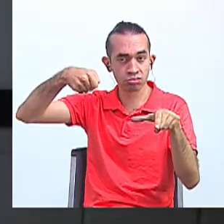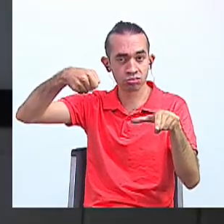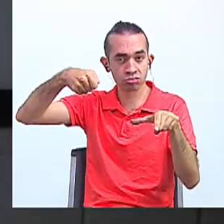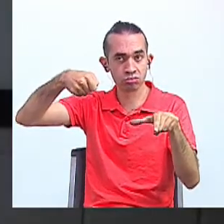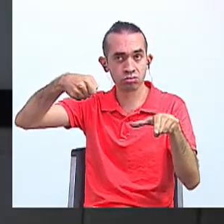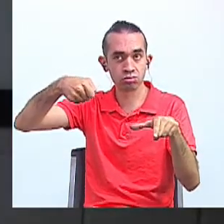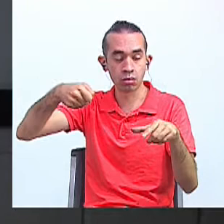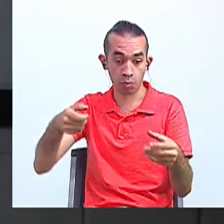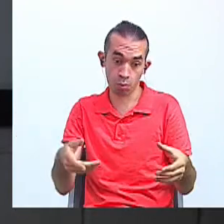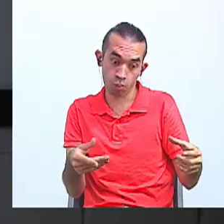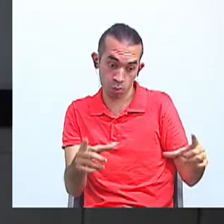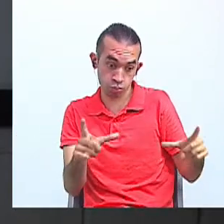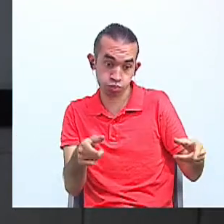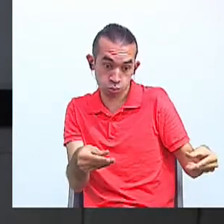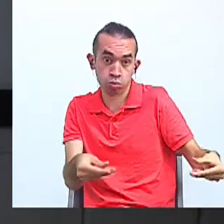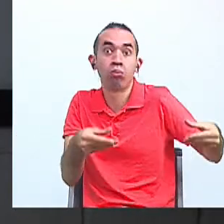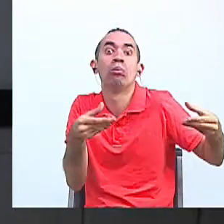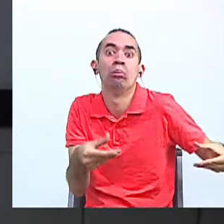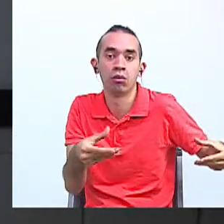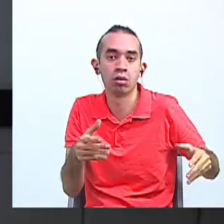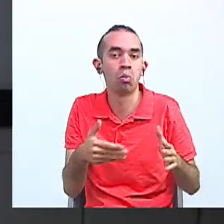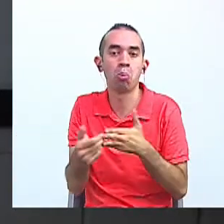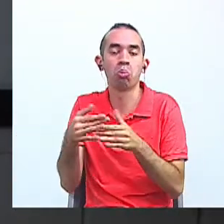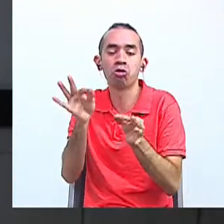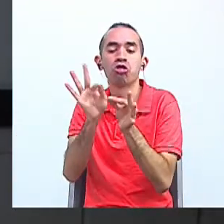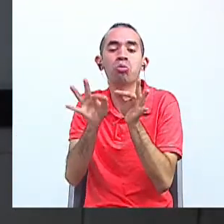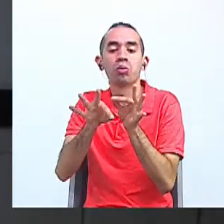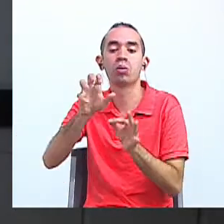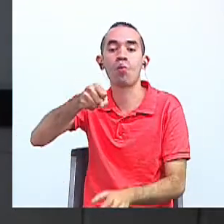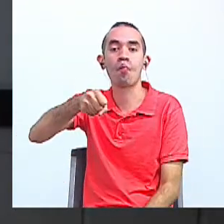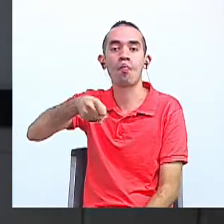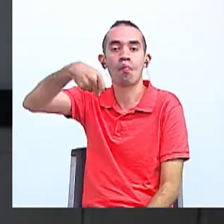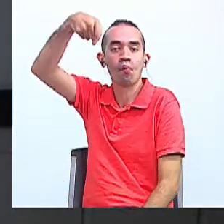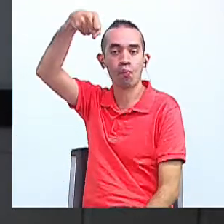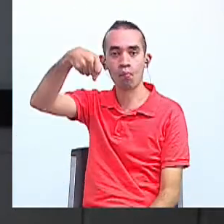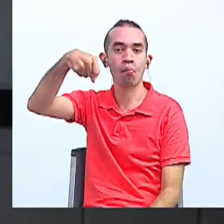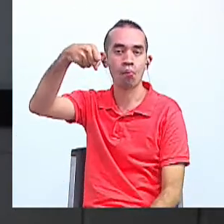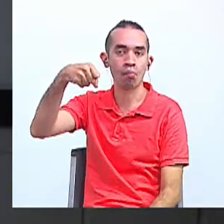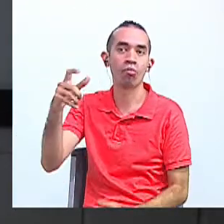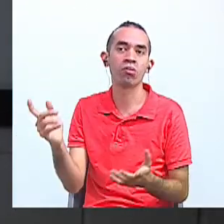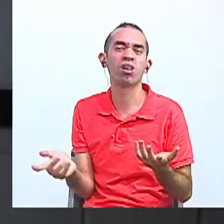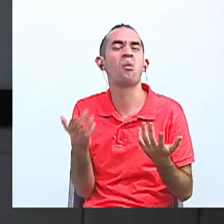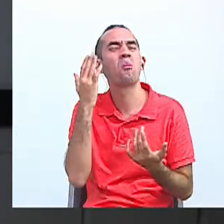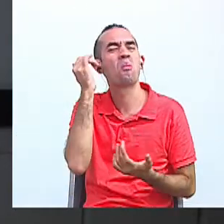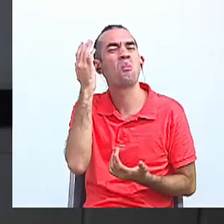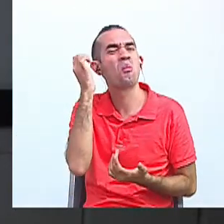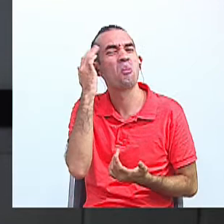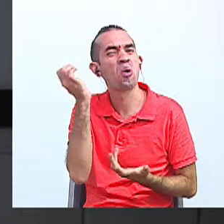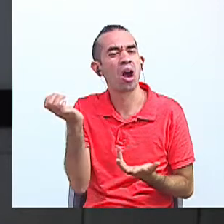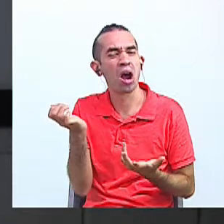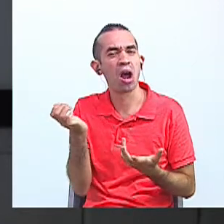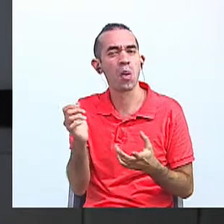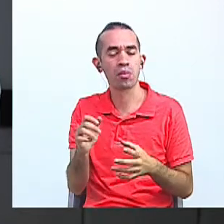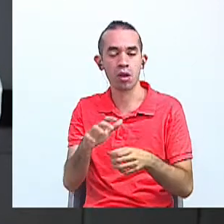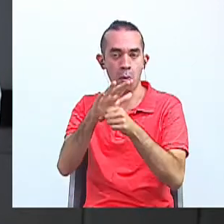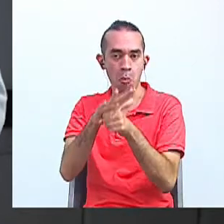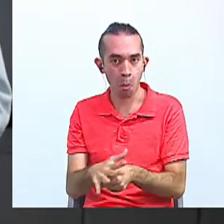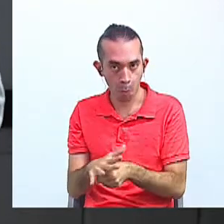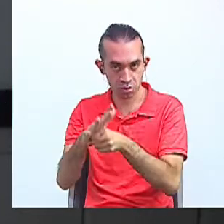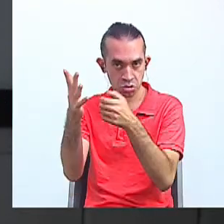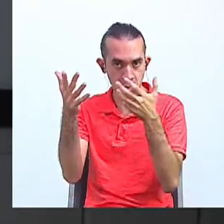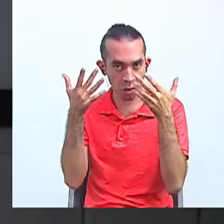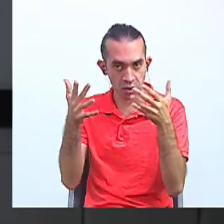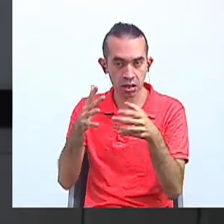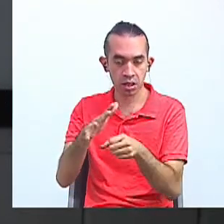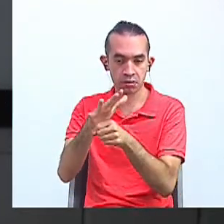cuadro bastante pesado simplemente jalándolo, a partir de una eliminación que se da con la presión atmosférica en